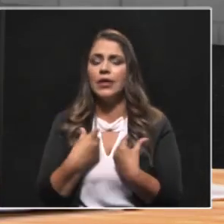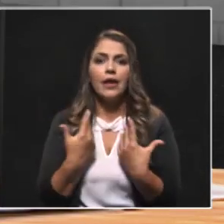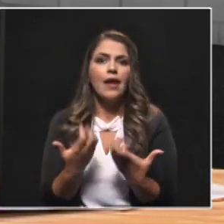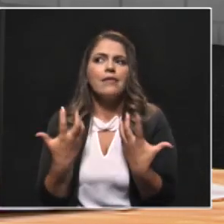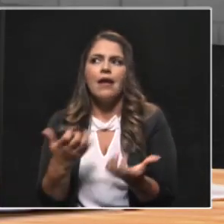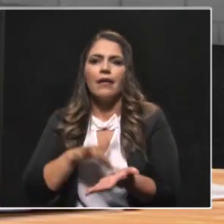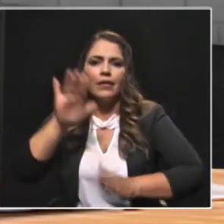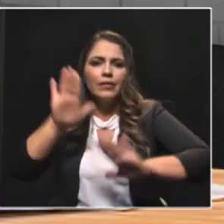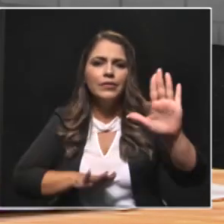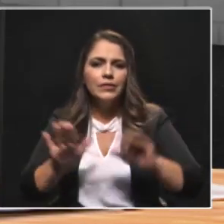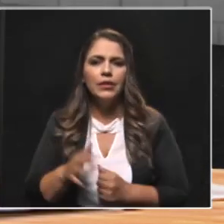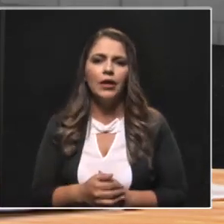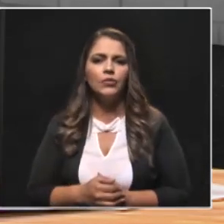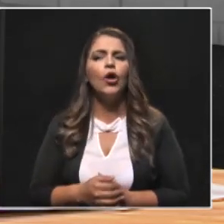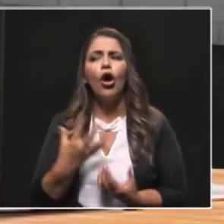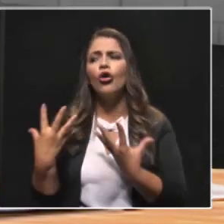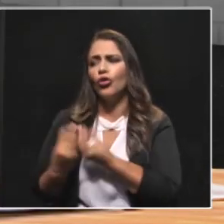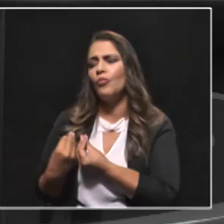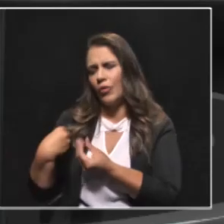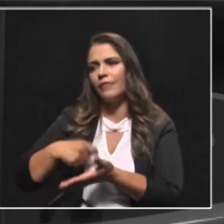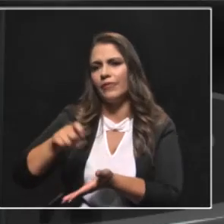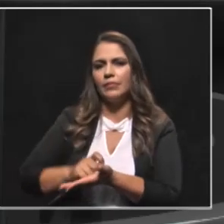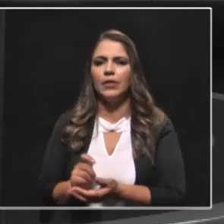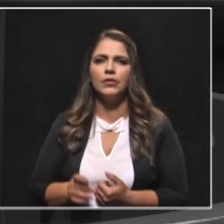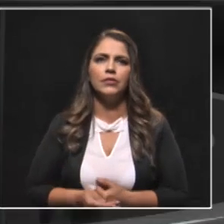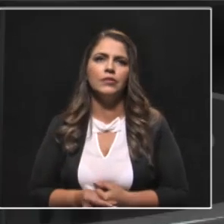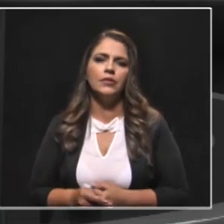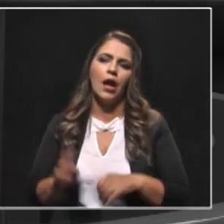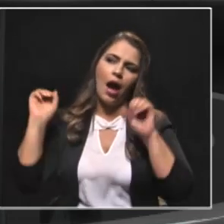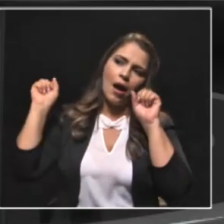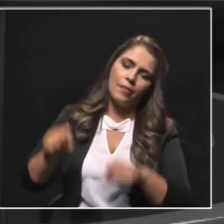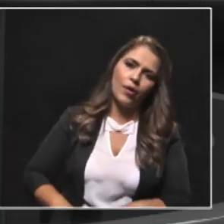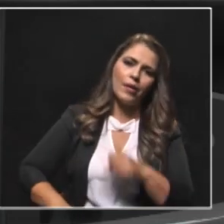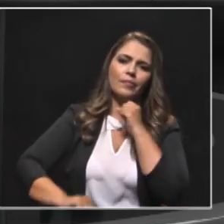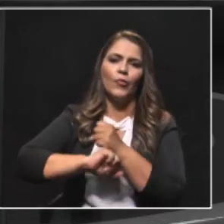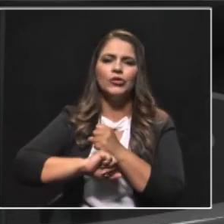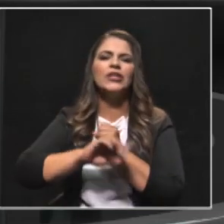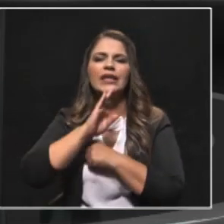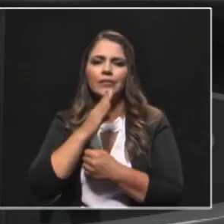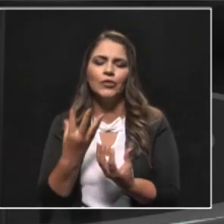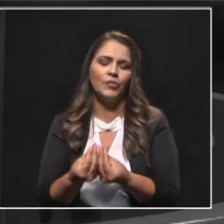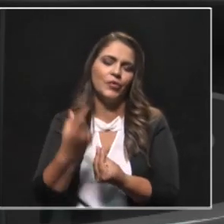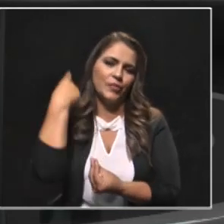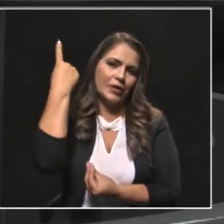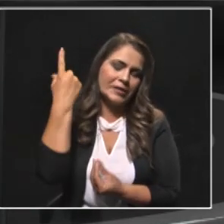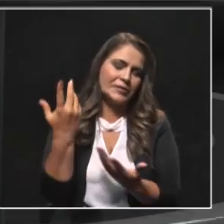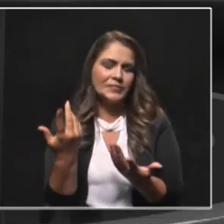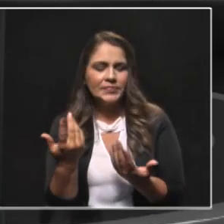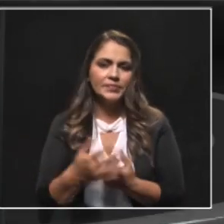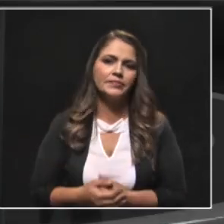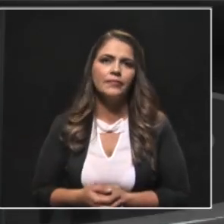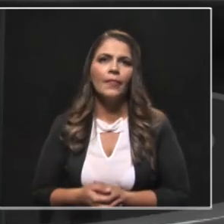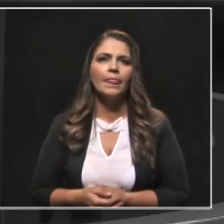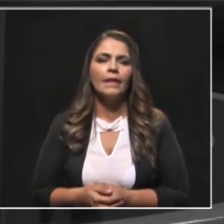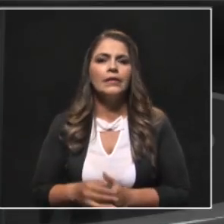ser candidatos, se presentan como grupos y al final obtienen un aval de un partido político. Entonces lo que vemos es como un uso